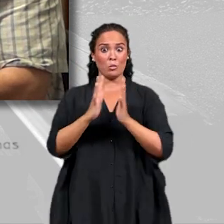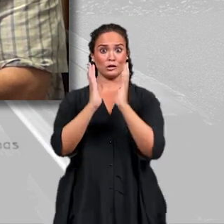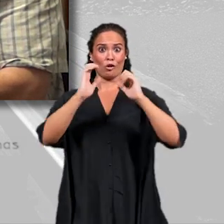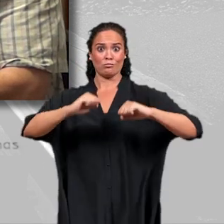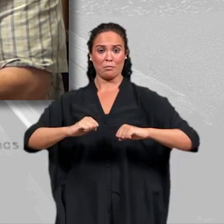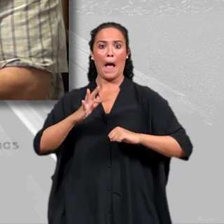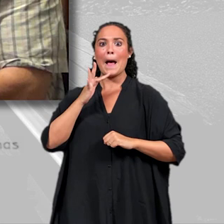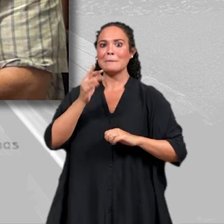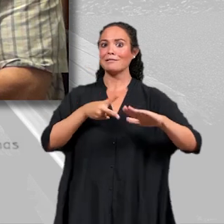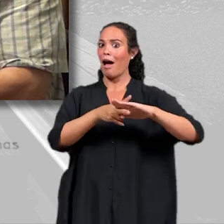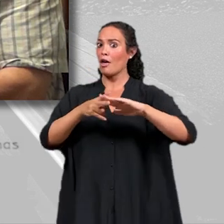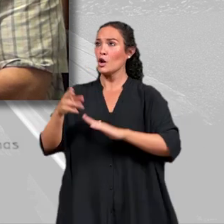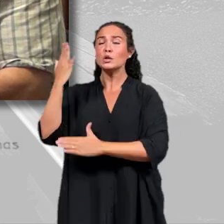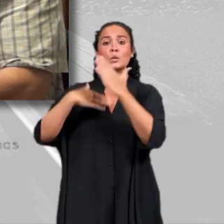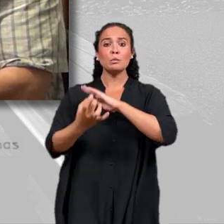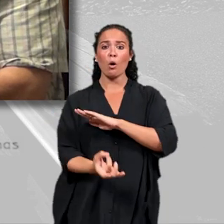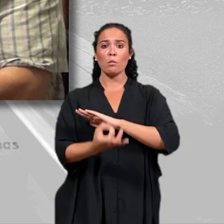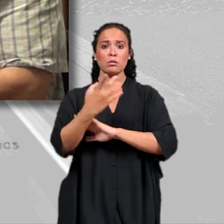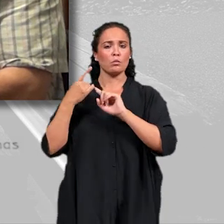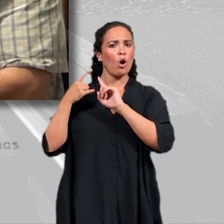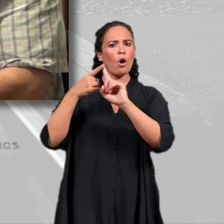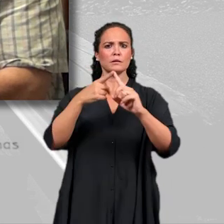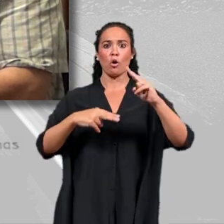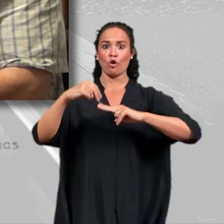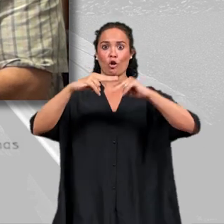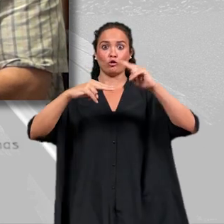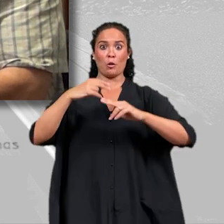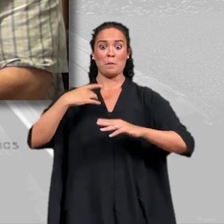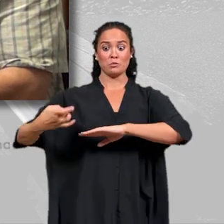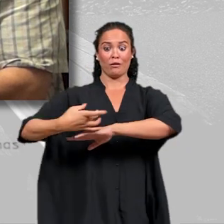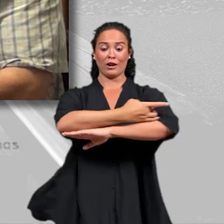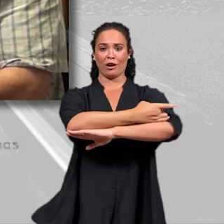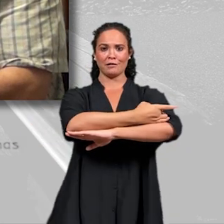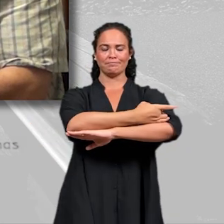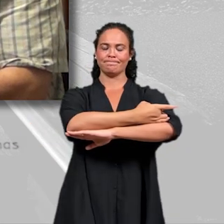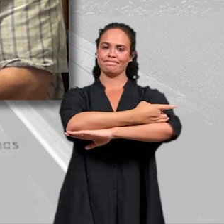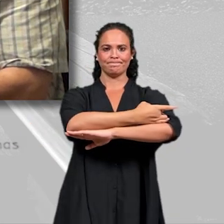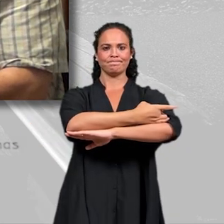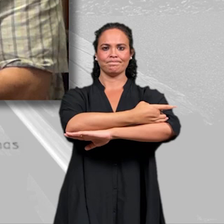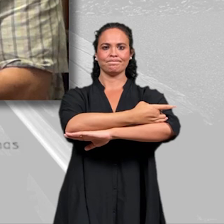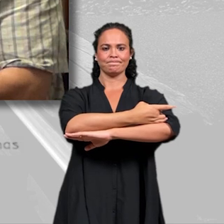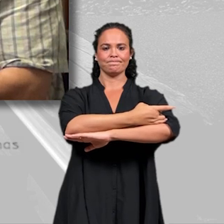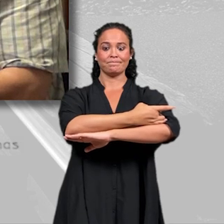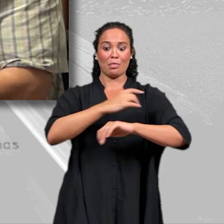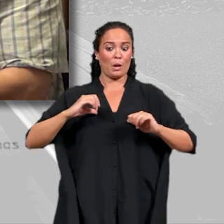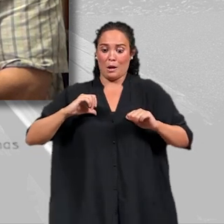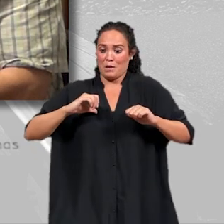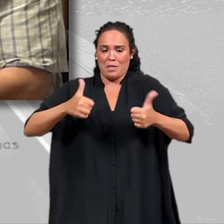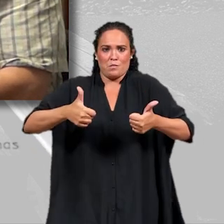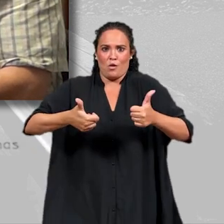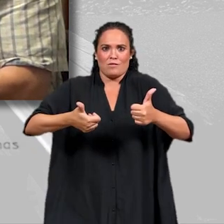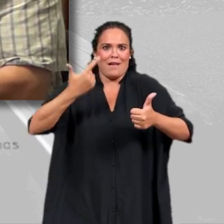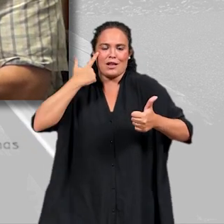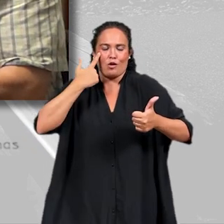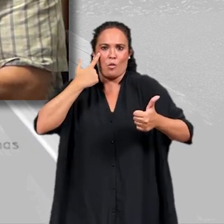tanto las acciones que se habían sacado para la construcción del ferrocarril pues desde el principio casi estuviese